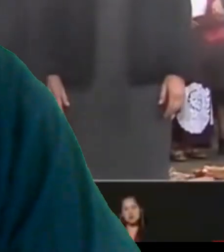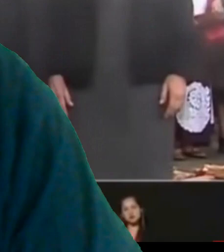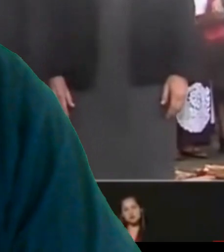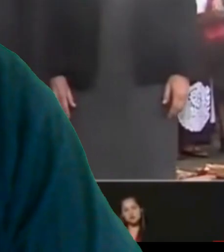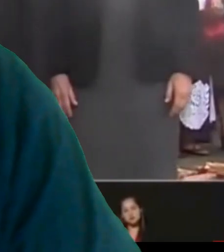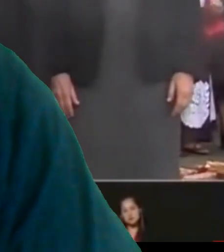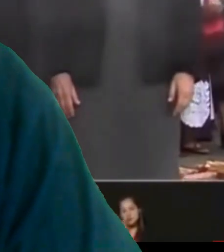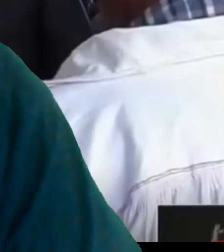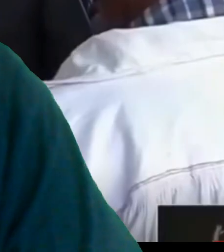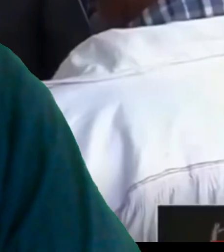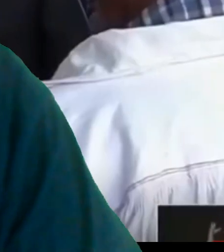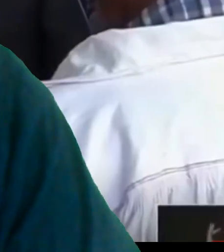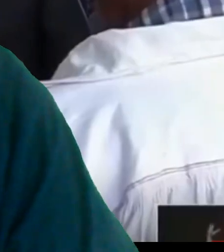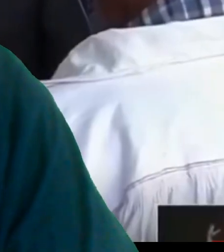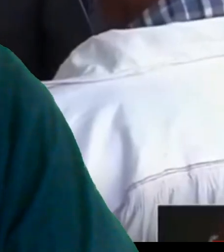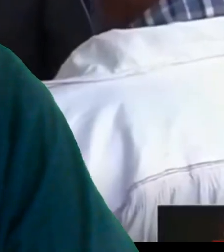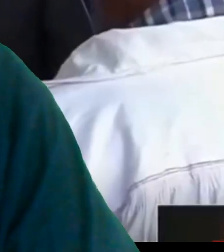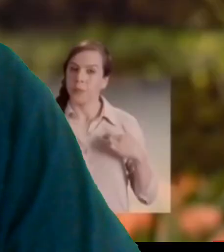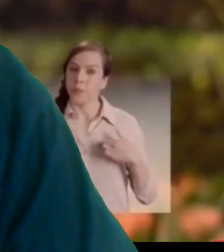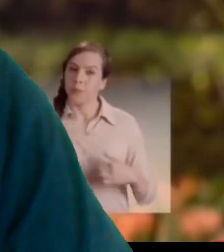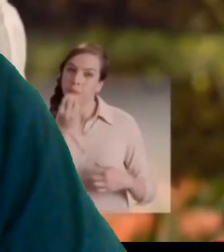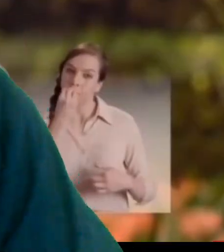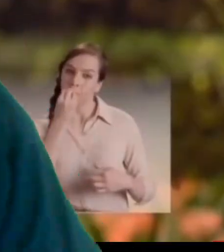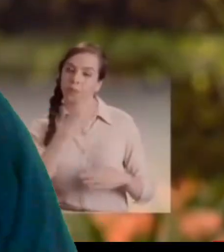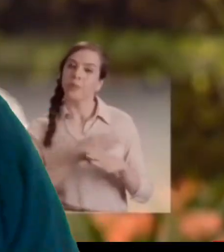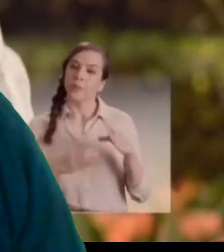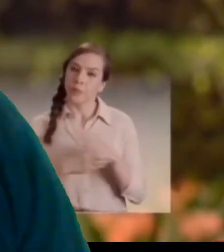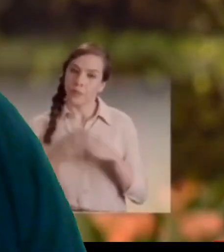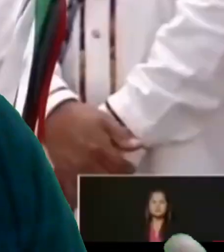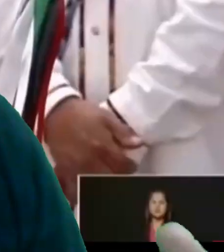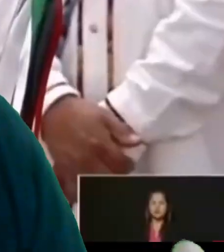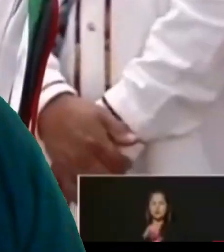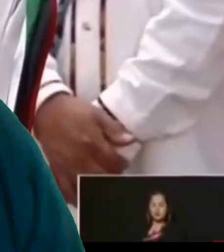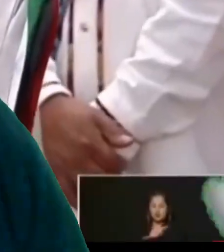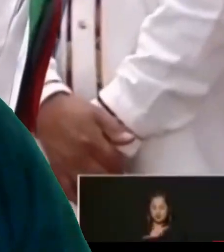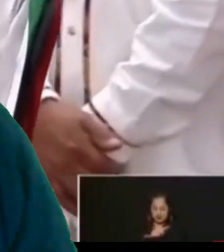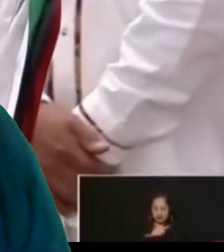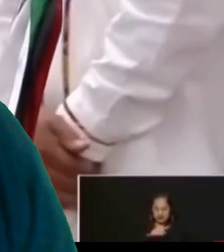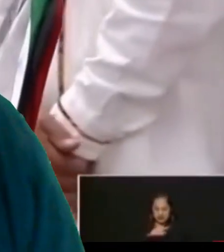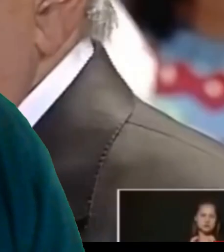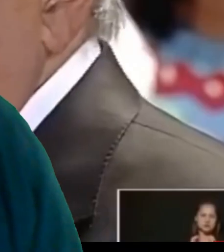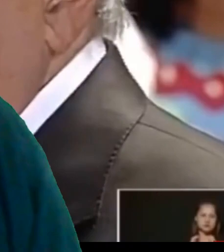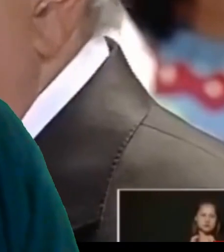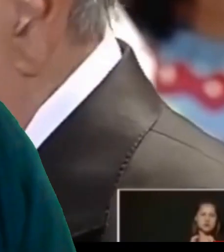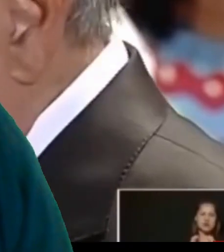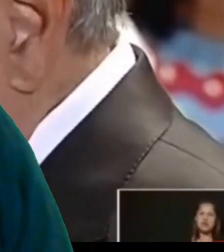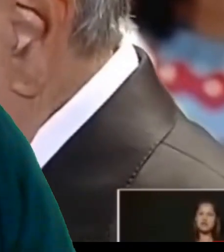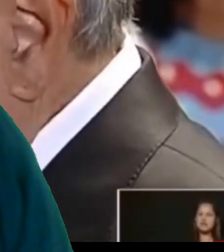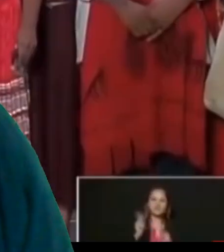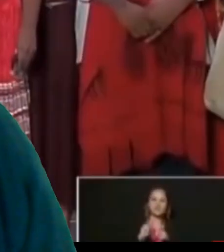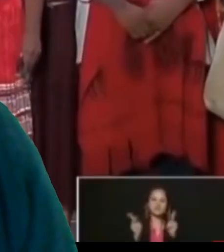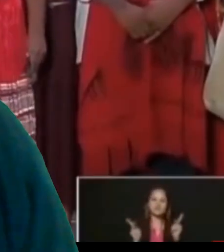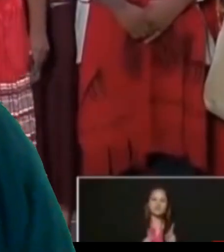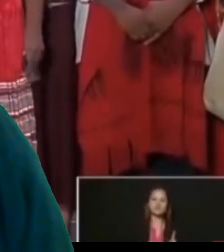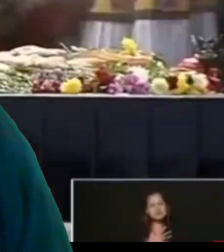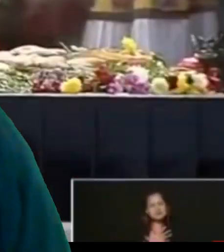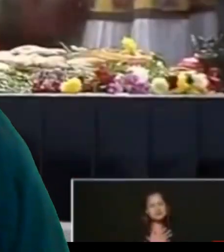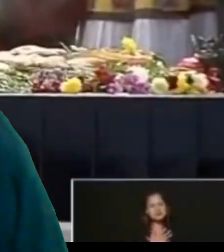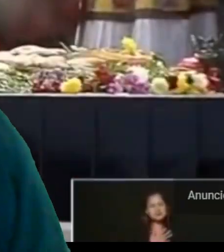La torre más alta del mundo. Ellos ya estaban apostándole al